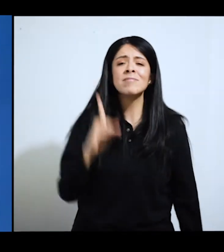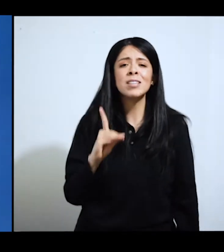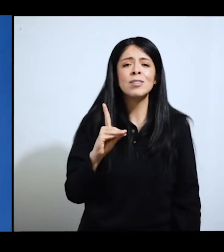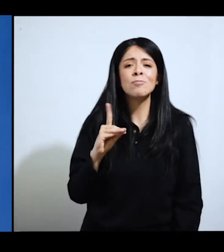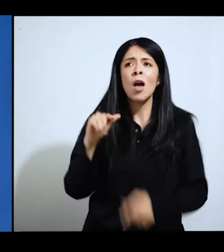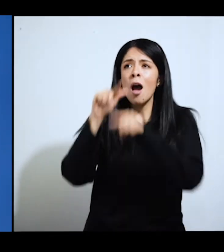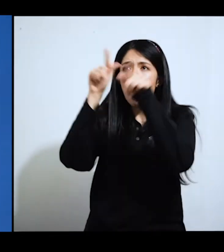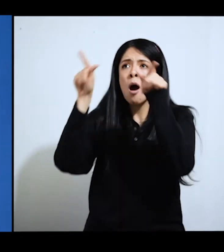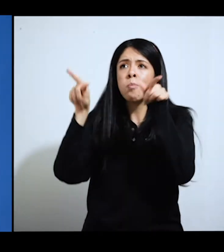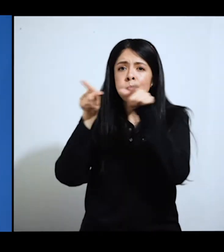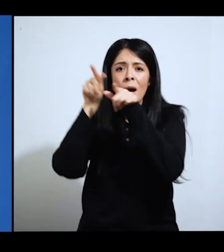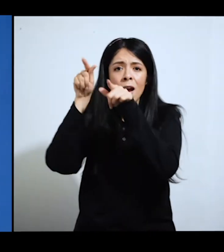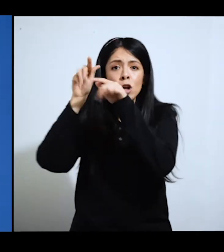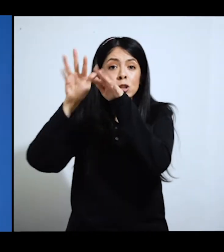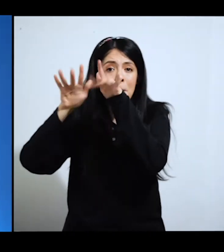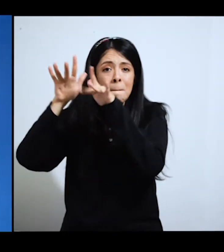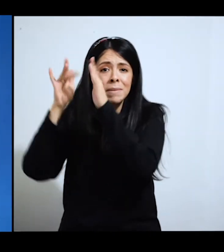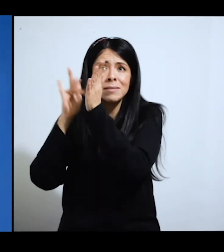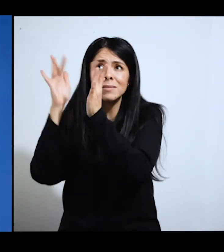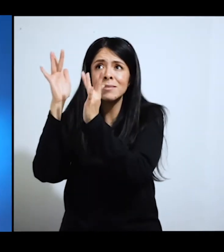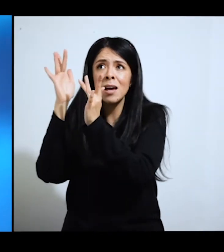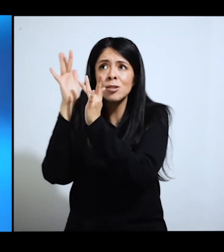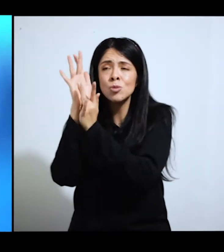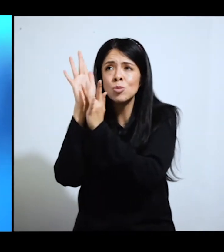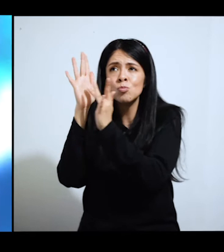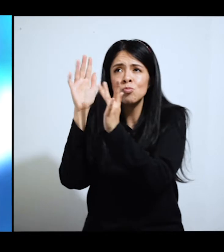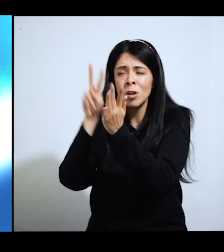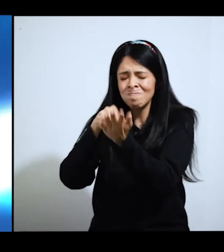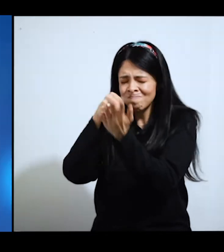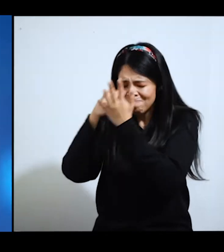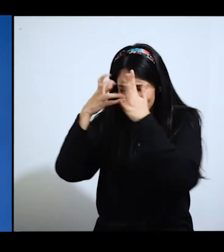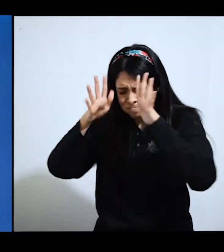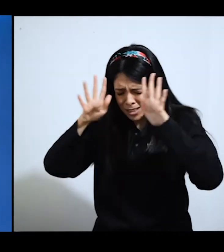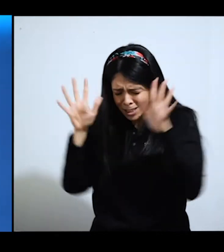pies, y aquí